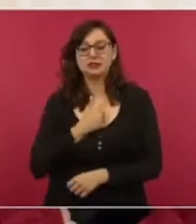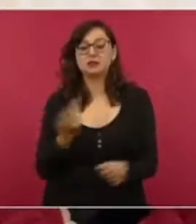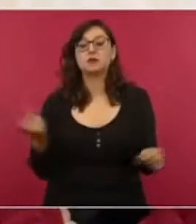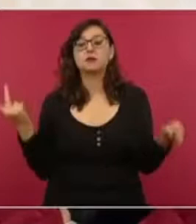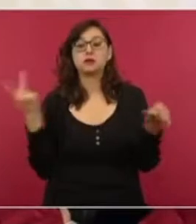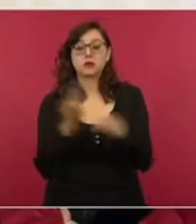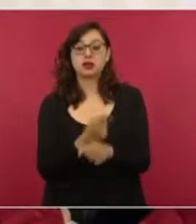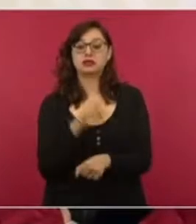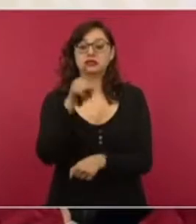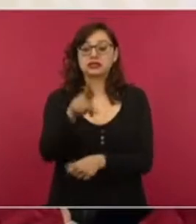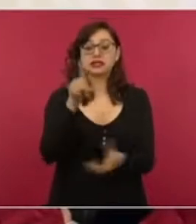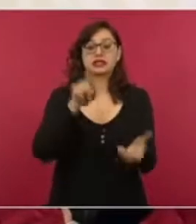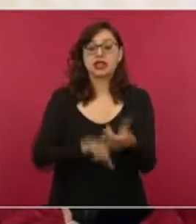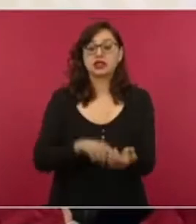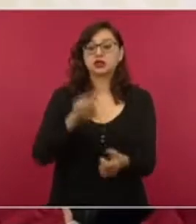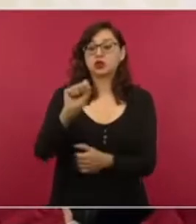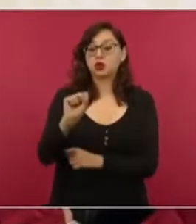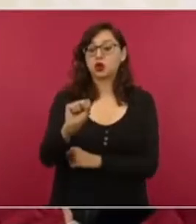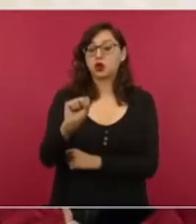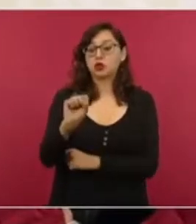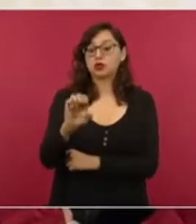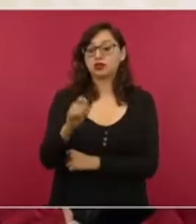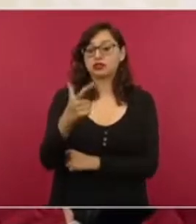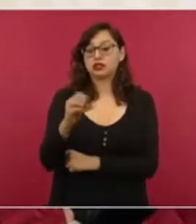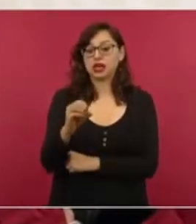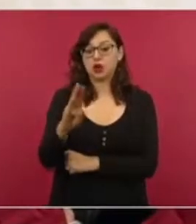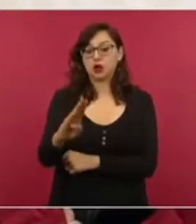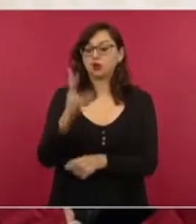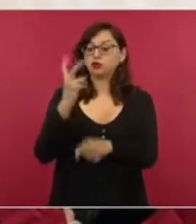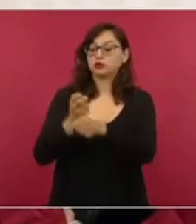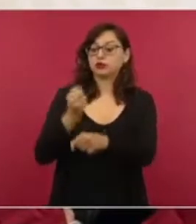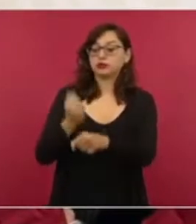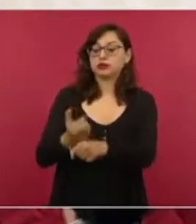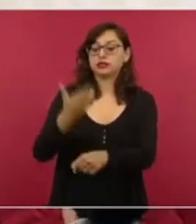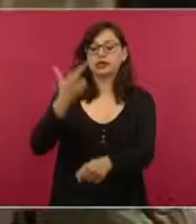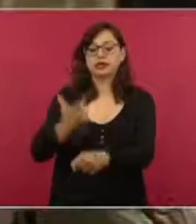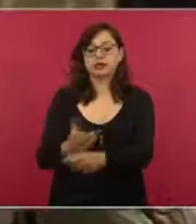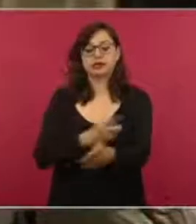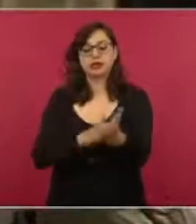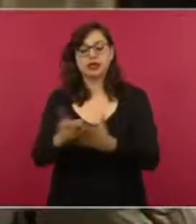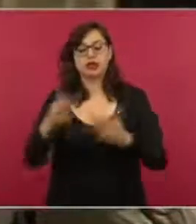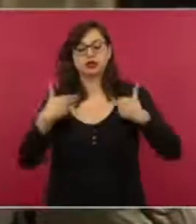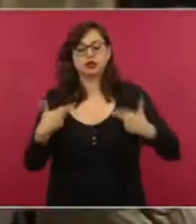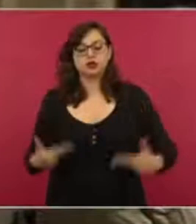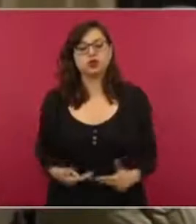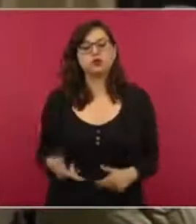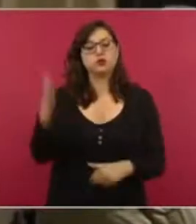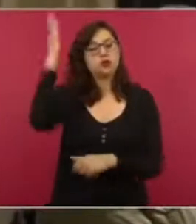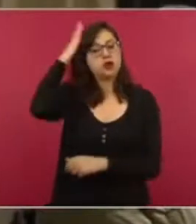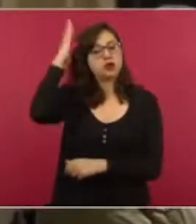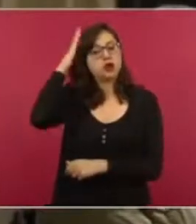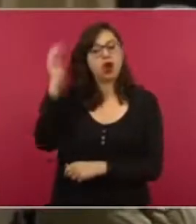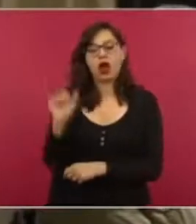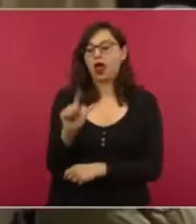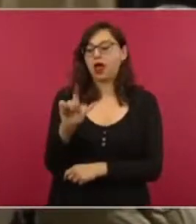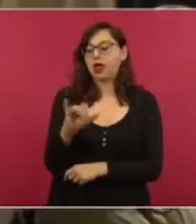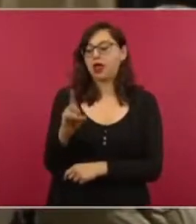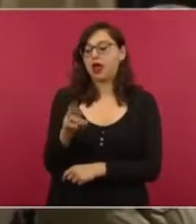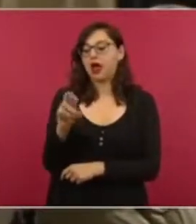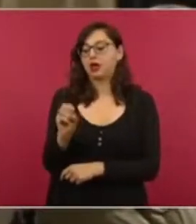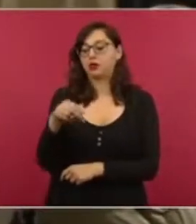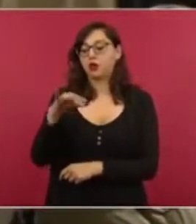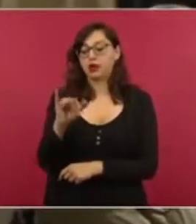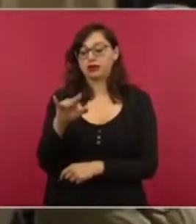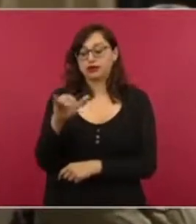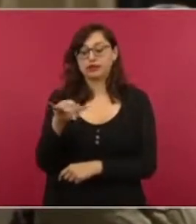que se creó en la Subsecretaría de Derechos Humanos que encabeza Alejandro Encinas, se puede impulsar que